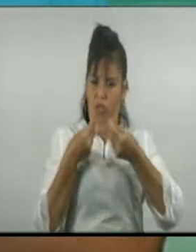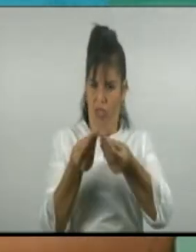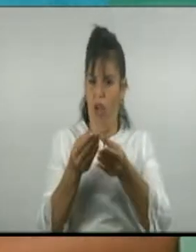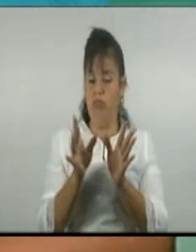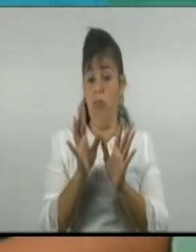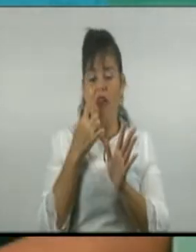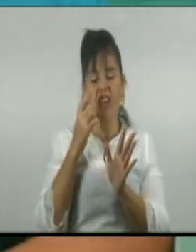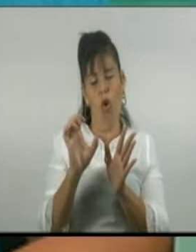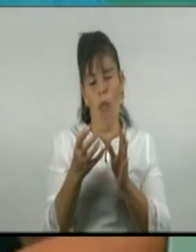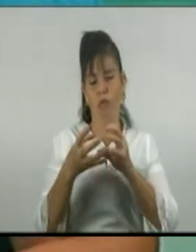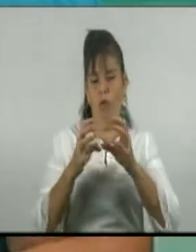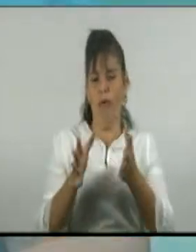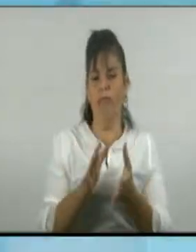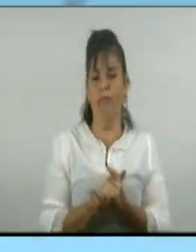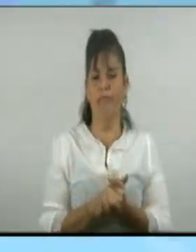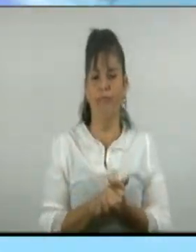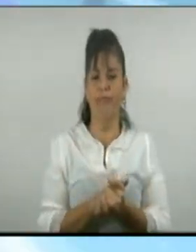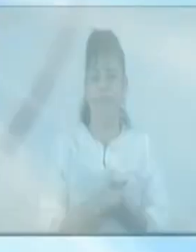vamos al material